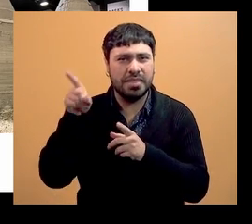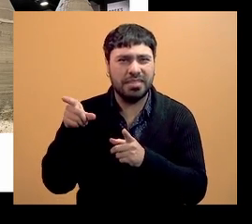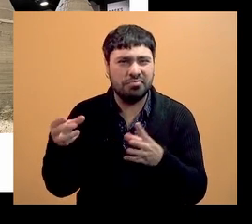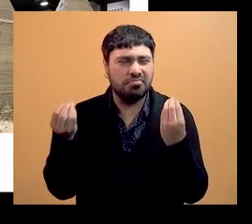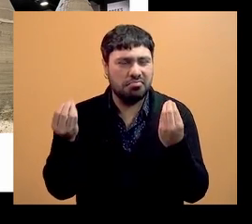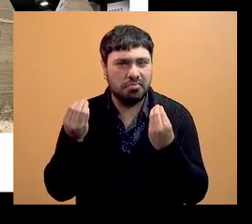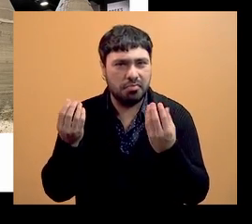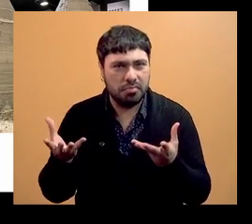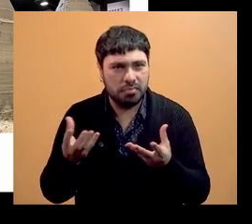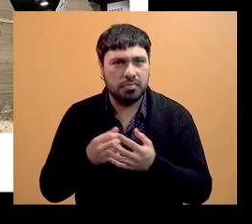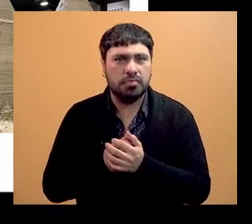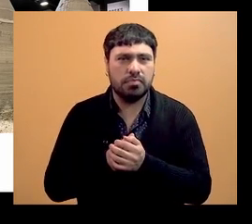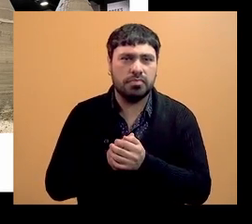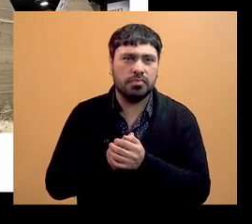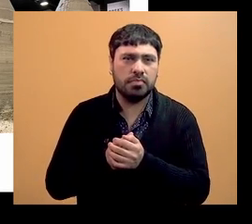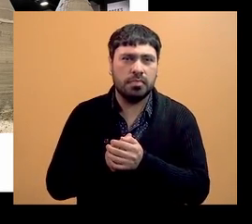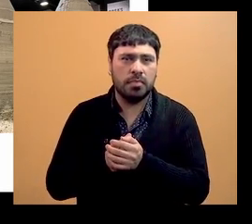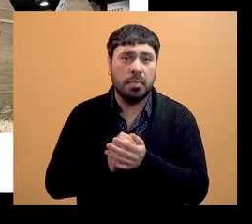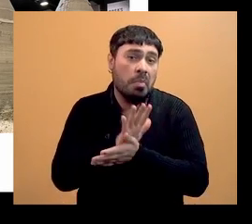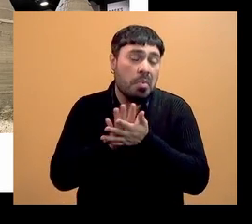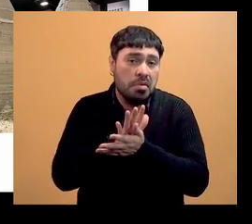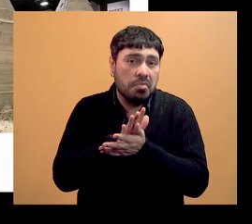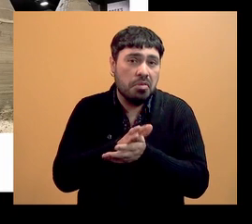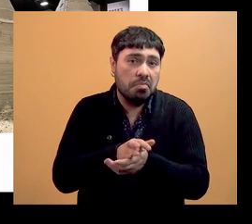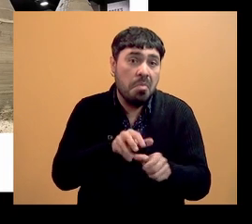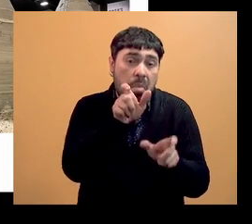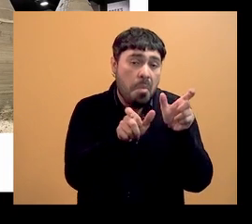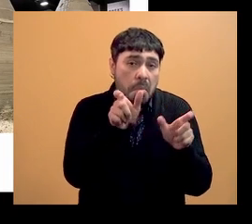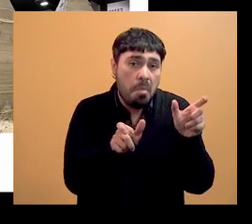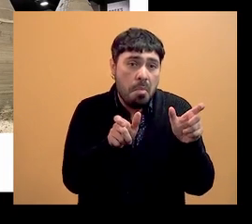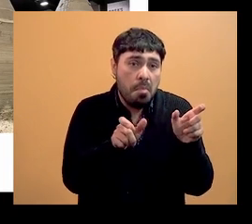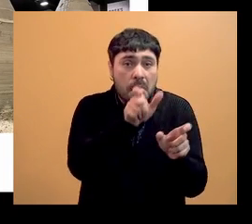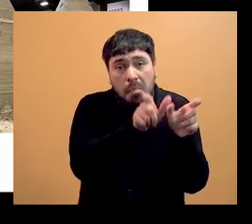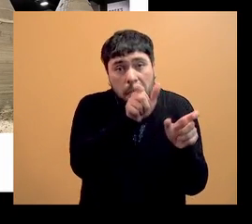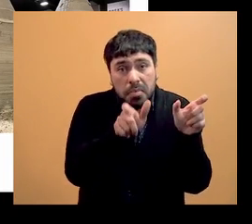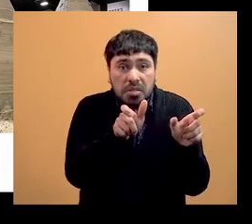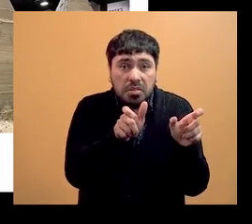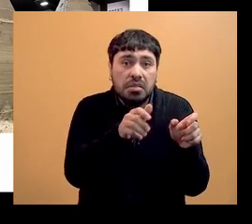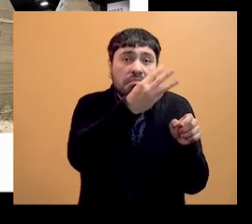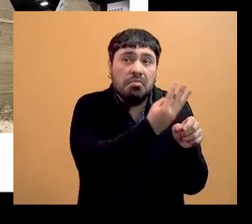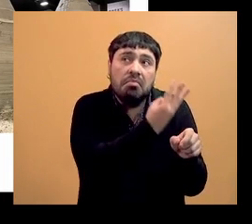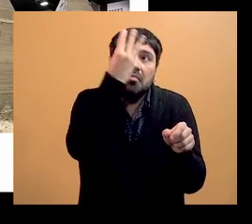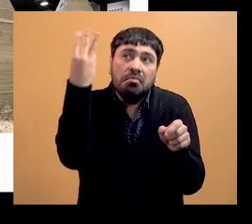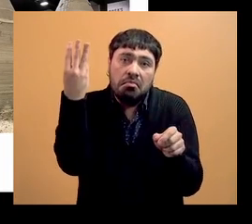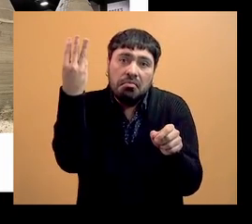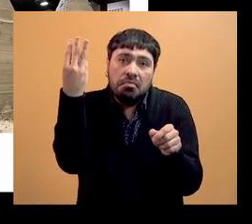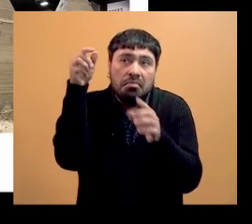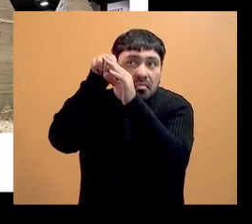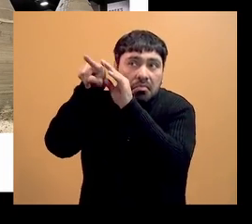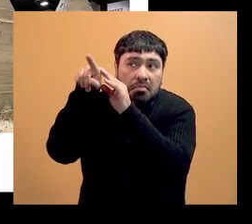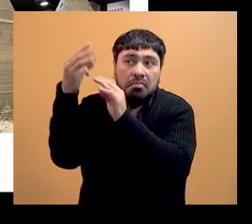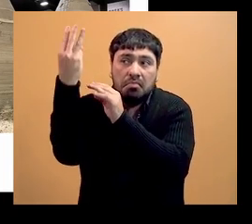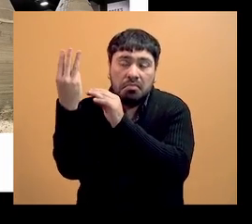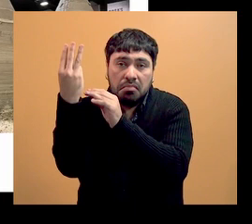ejemplo, habitáculos o estos módulos donde personas podrían habitar. La imagen que se ve ahí, café, este módulo que parece un